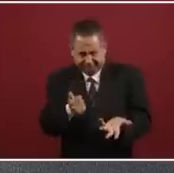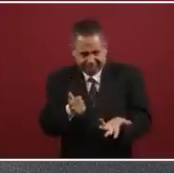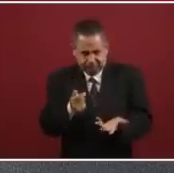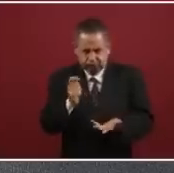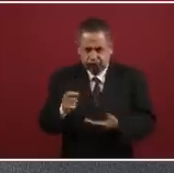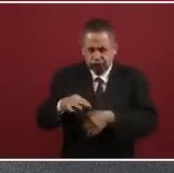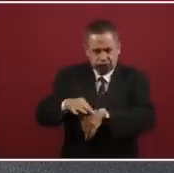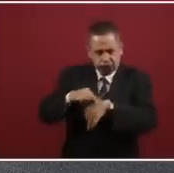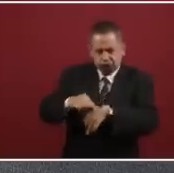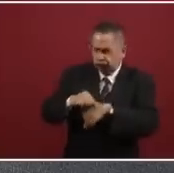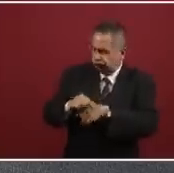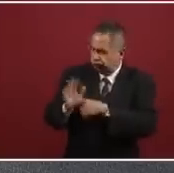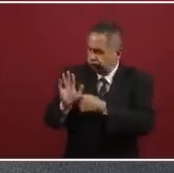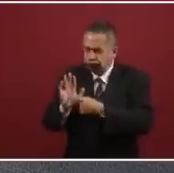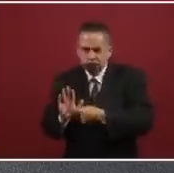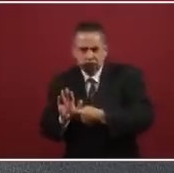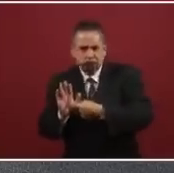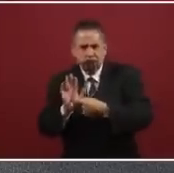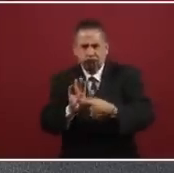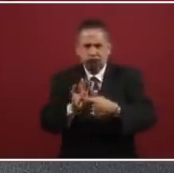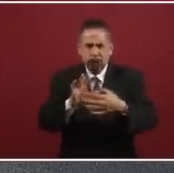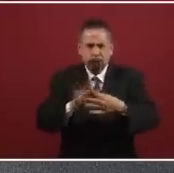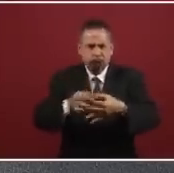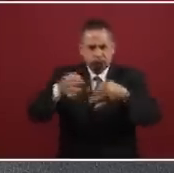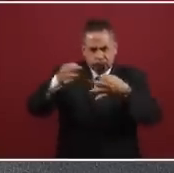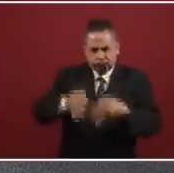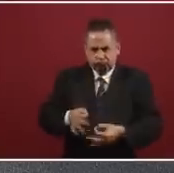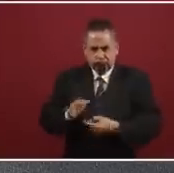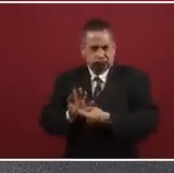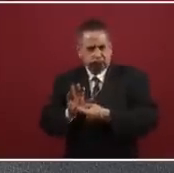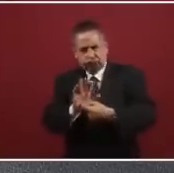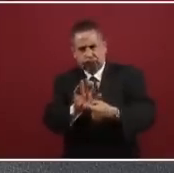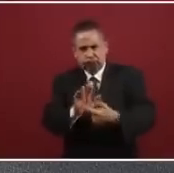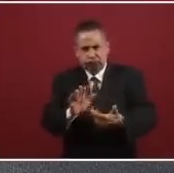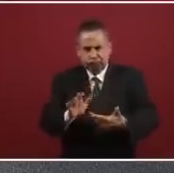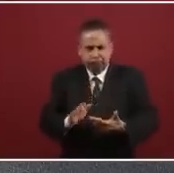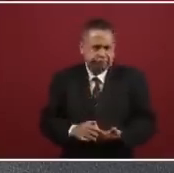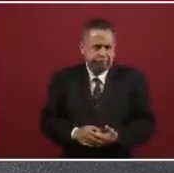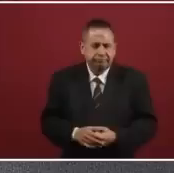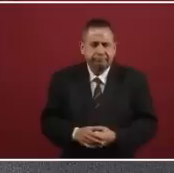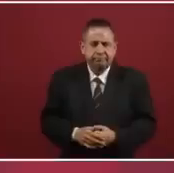Es información, vamos a decir, oficial.